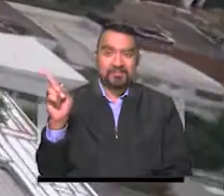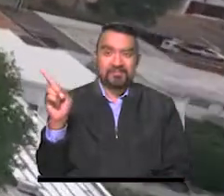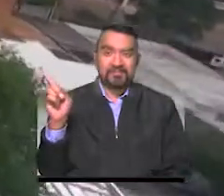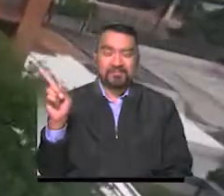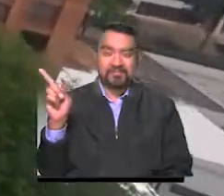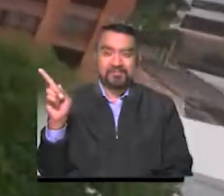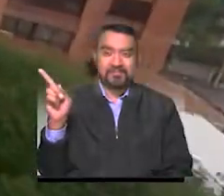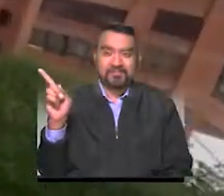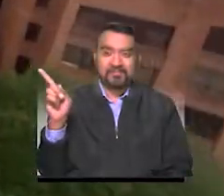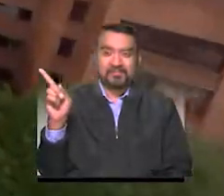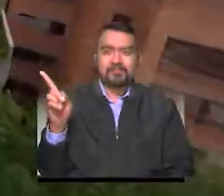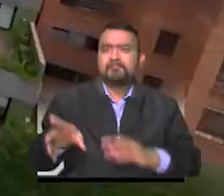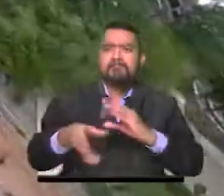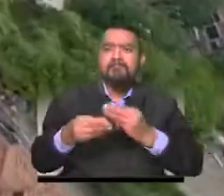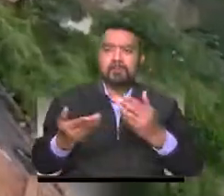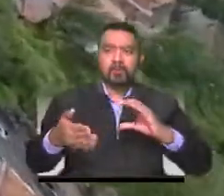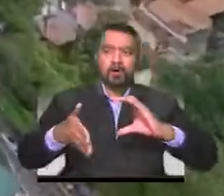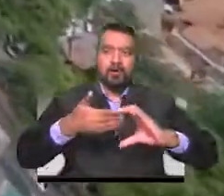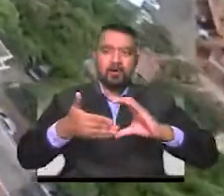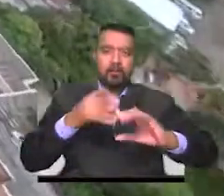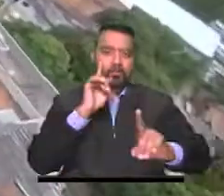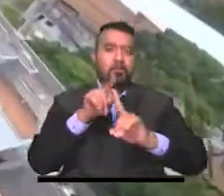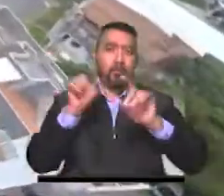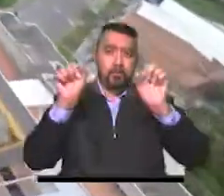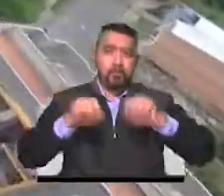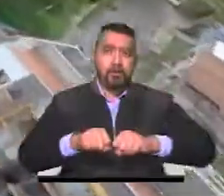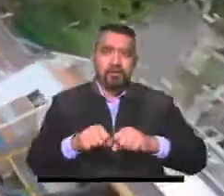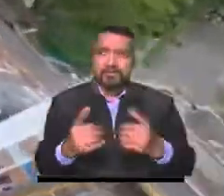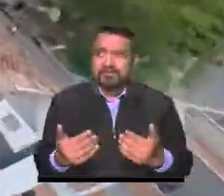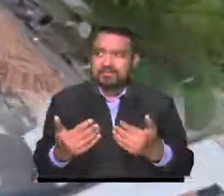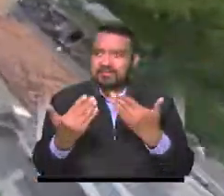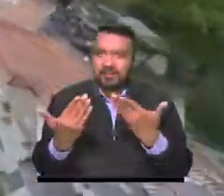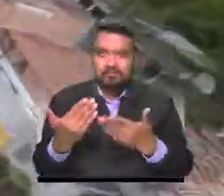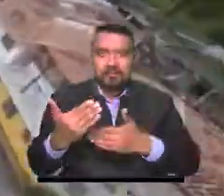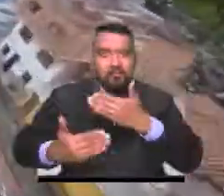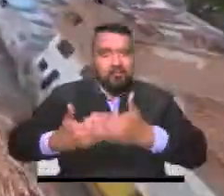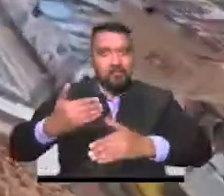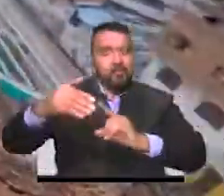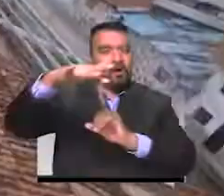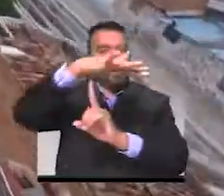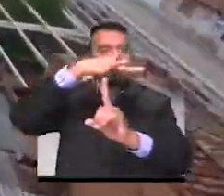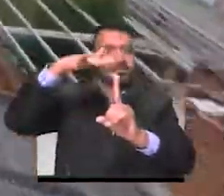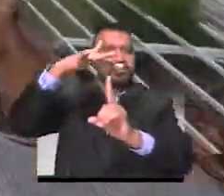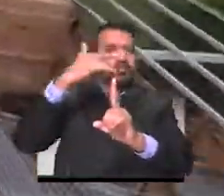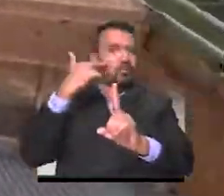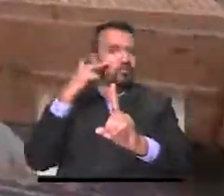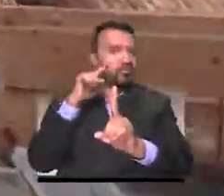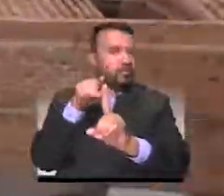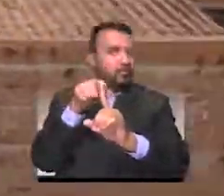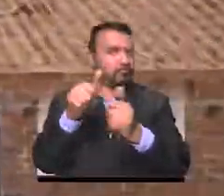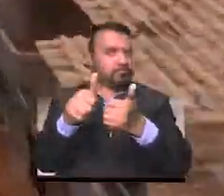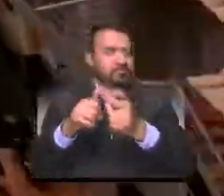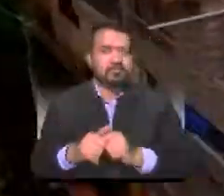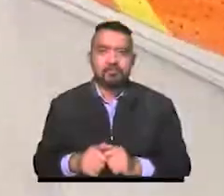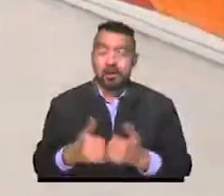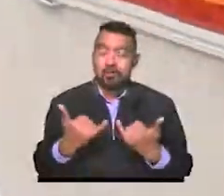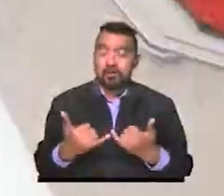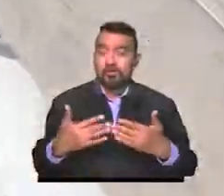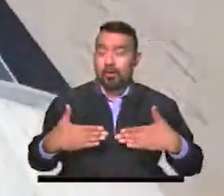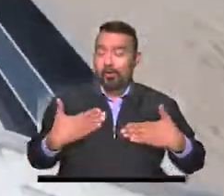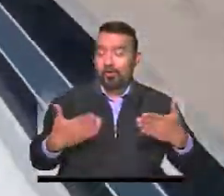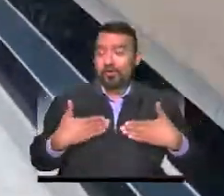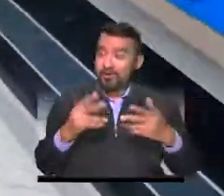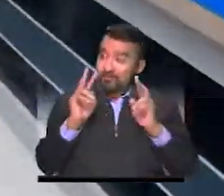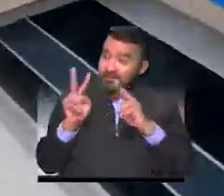parte bioclimática ayuda mucho. Es todo un proceso muy importante que se hace en Itagüí. Eso me da pues mucha alegría, gerente,